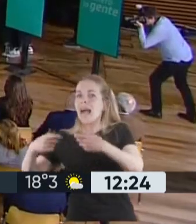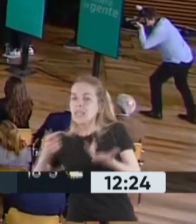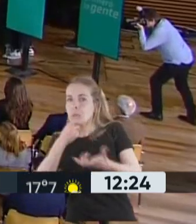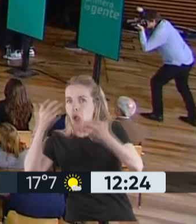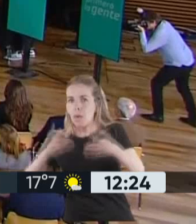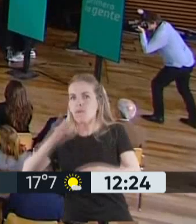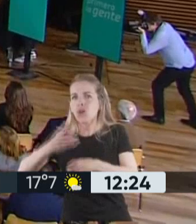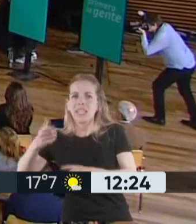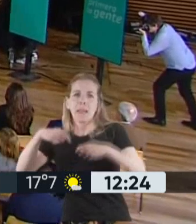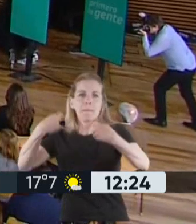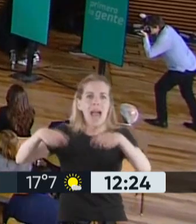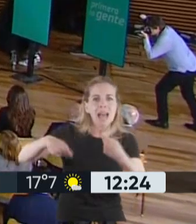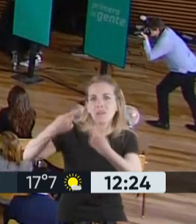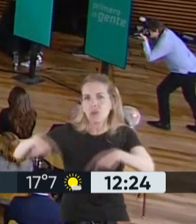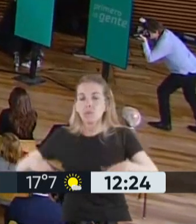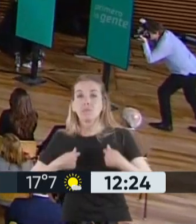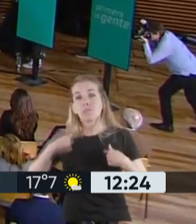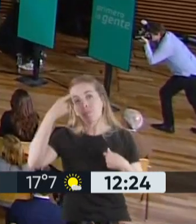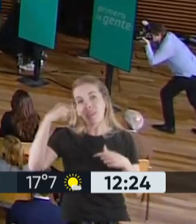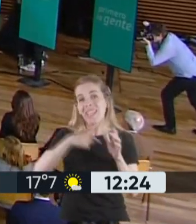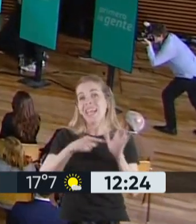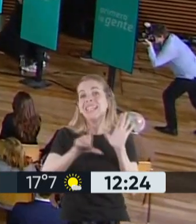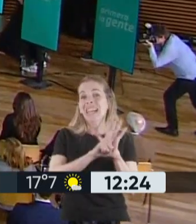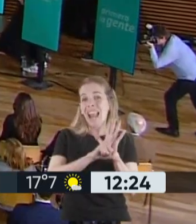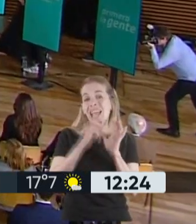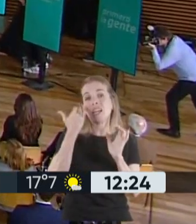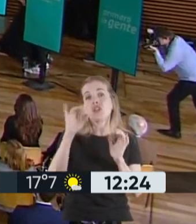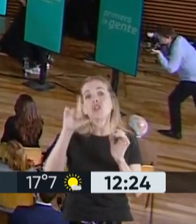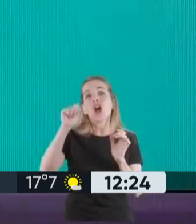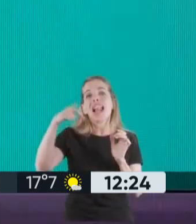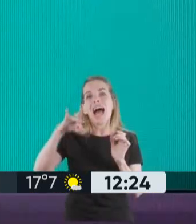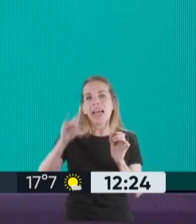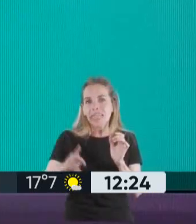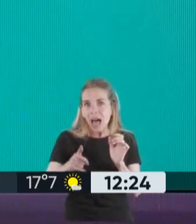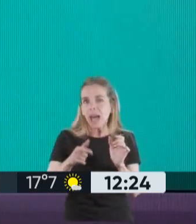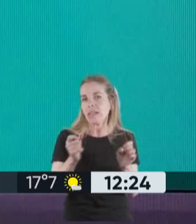Yo creo que esta ley, que con